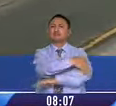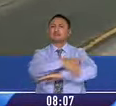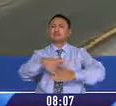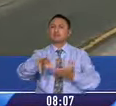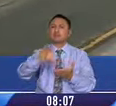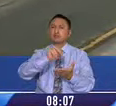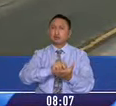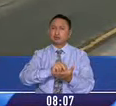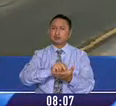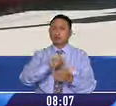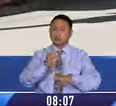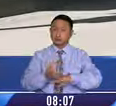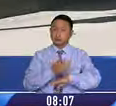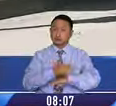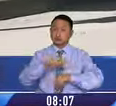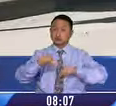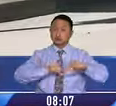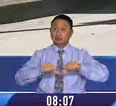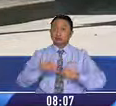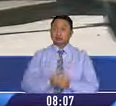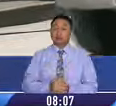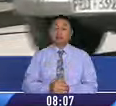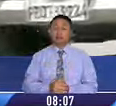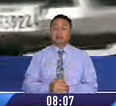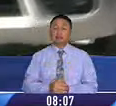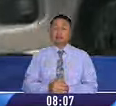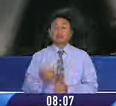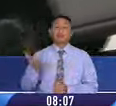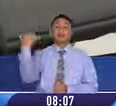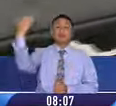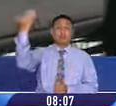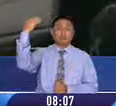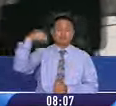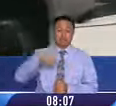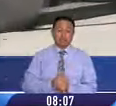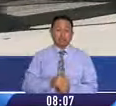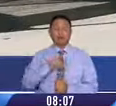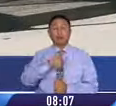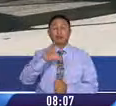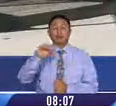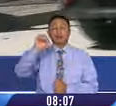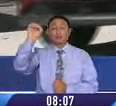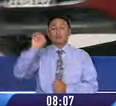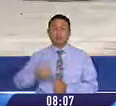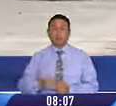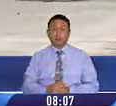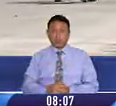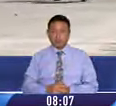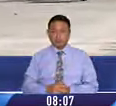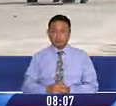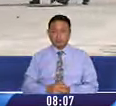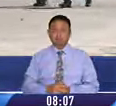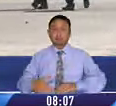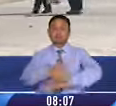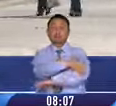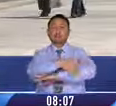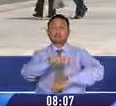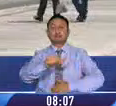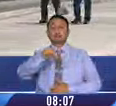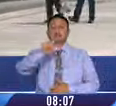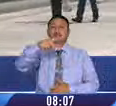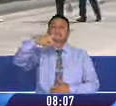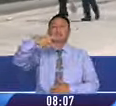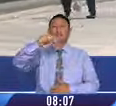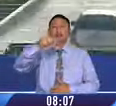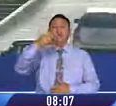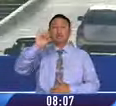Napo bajo la anterior administración de Santiago Guarderas avanzó en un 29%. Desde la calle Alpaguasi